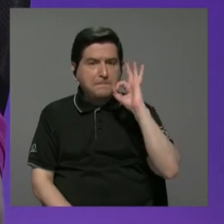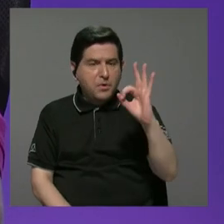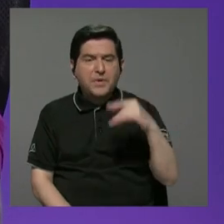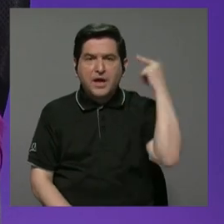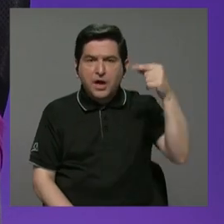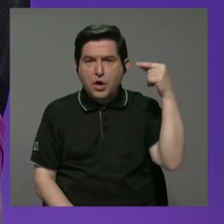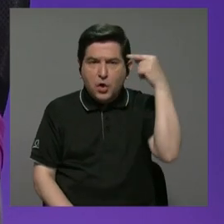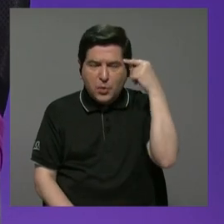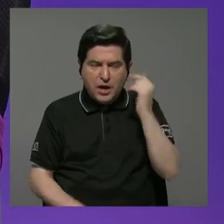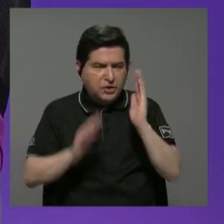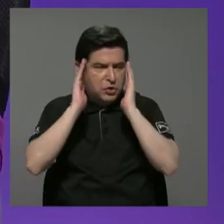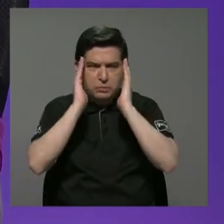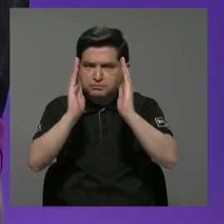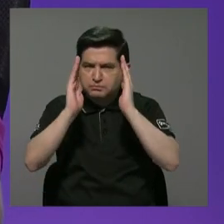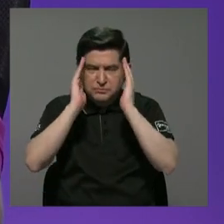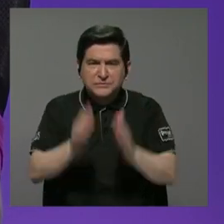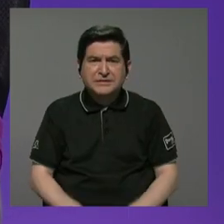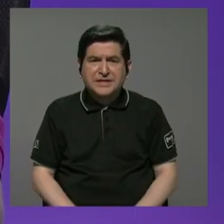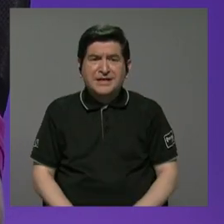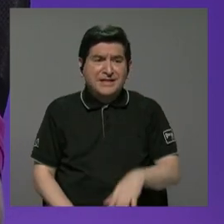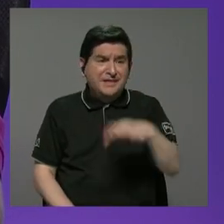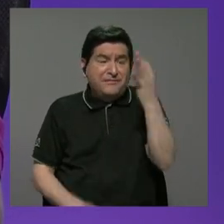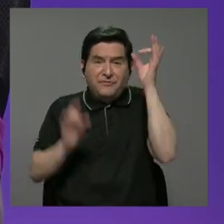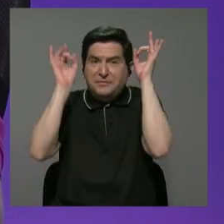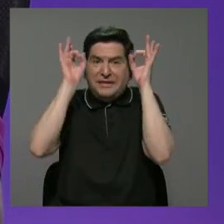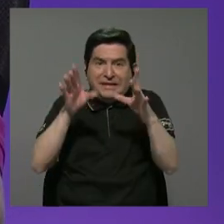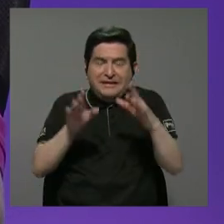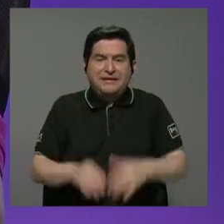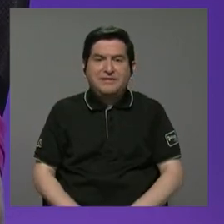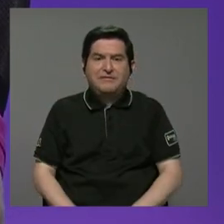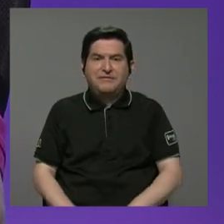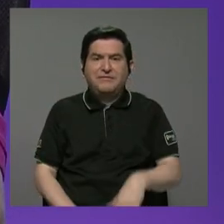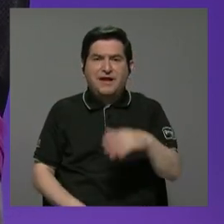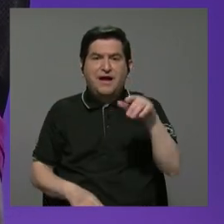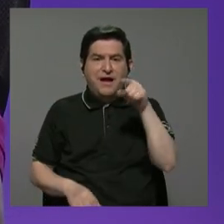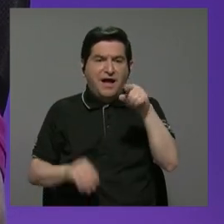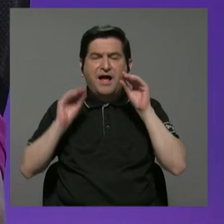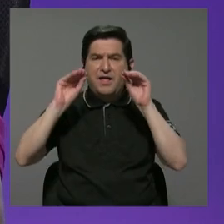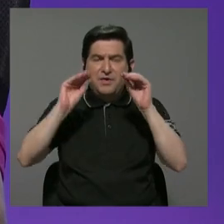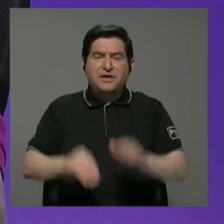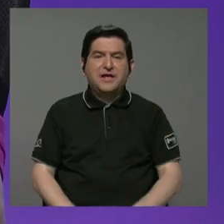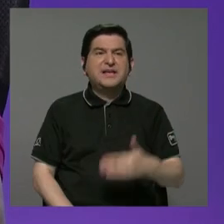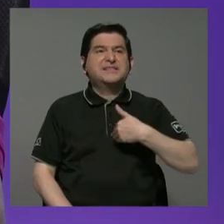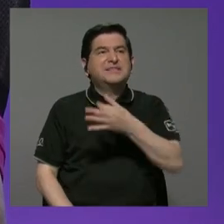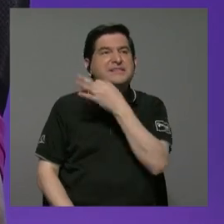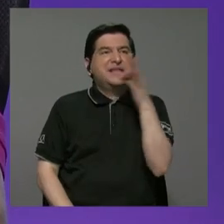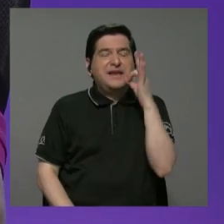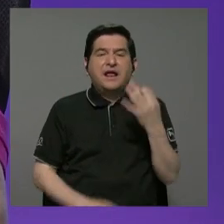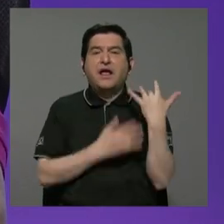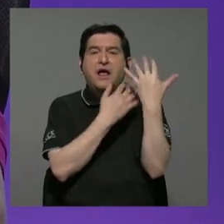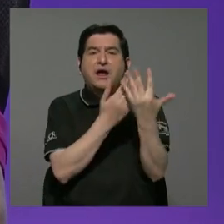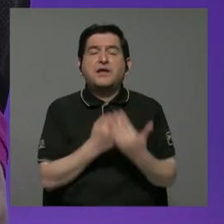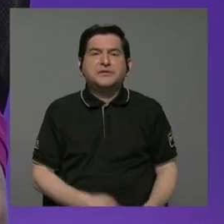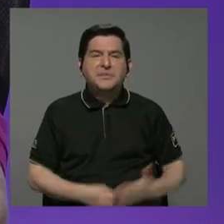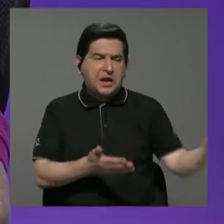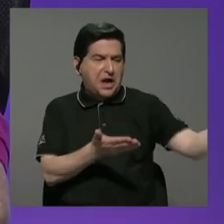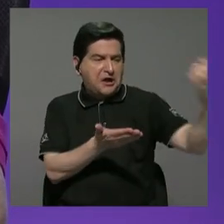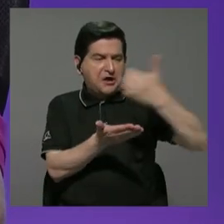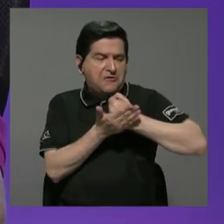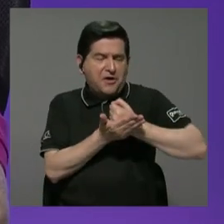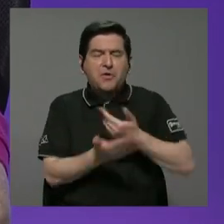gobierno que ha descuidado patéticamente el tema de la educación. Uh-huh. Es como tener una finca y esperar cosechas,